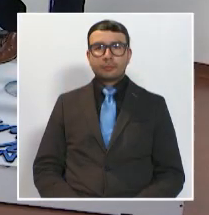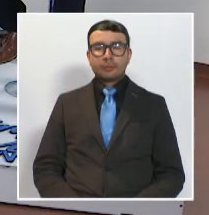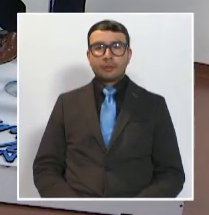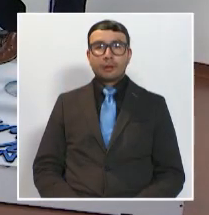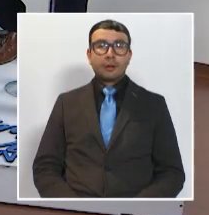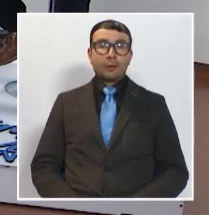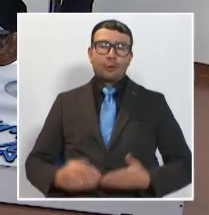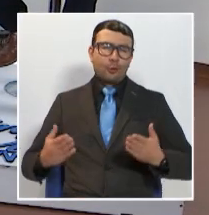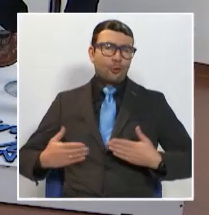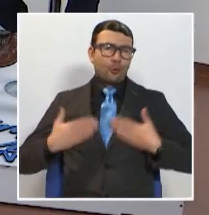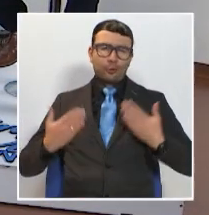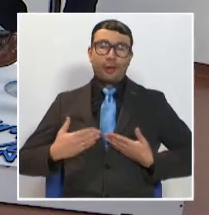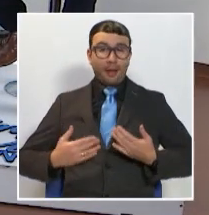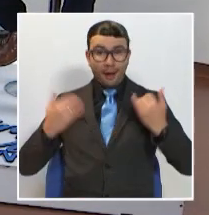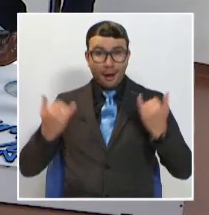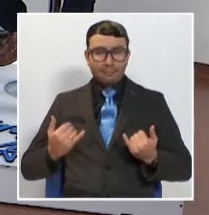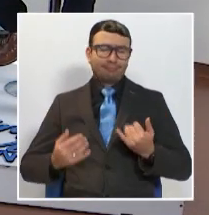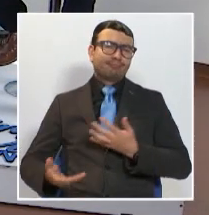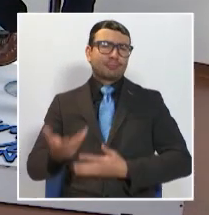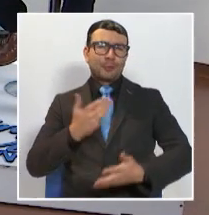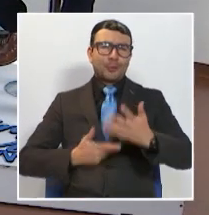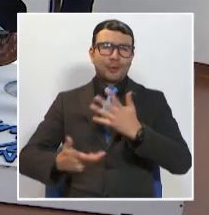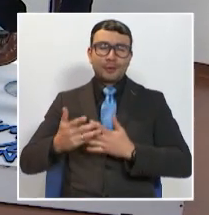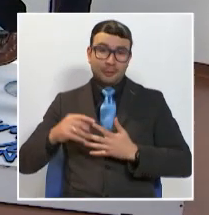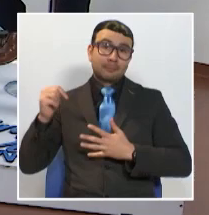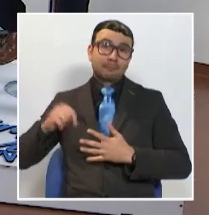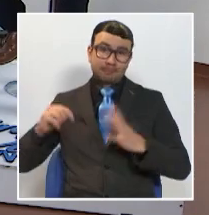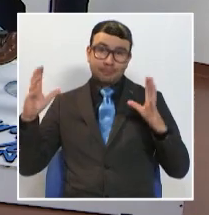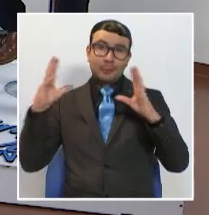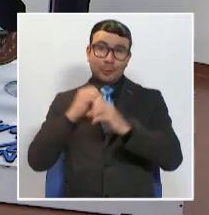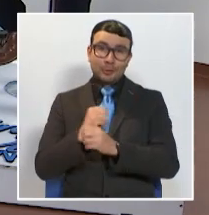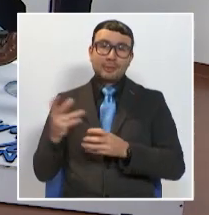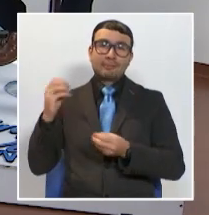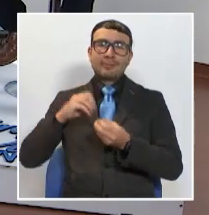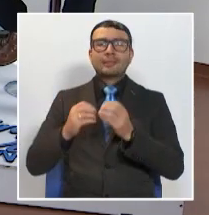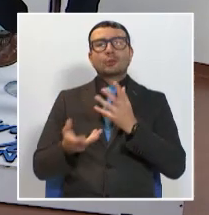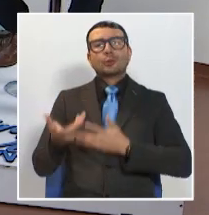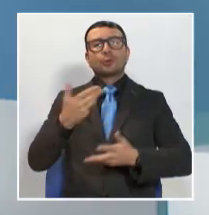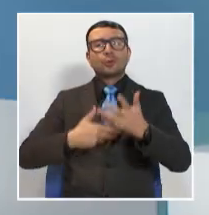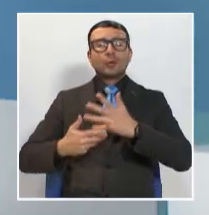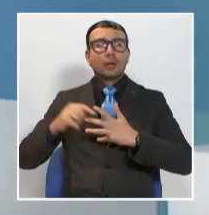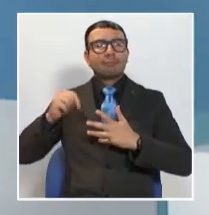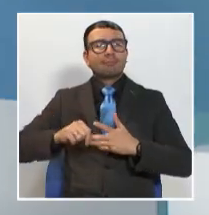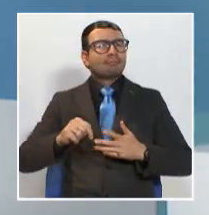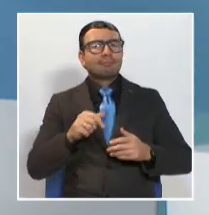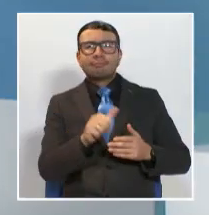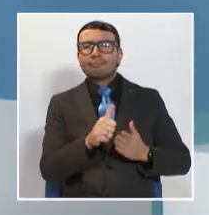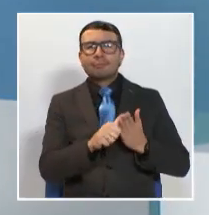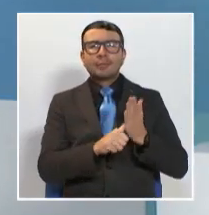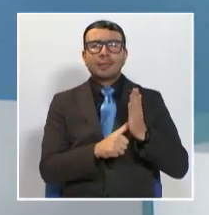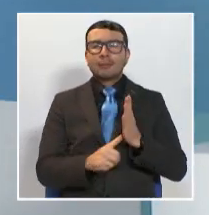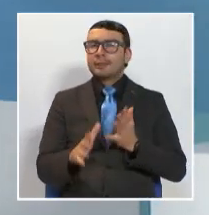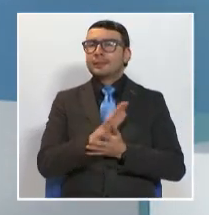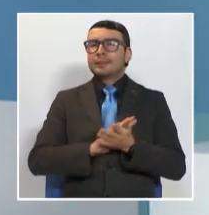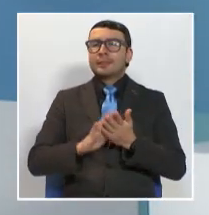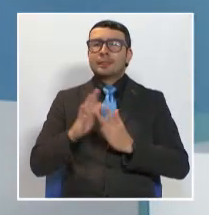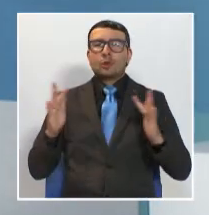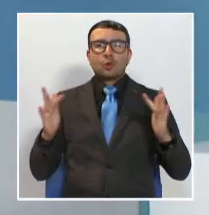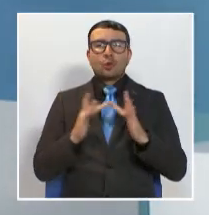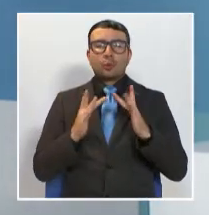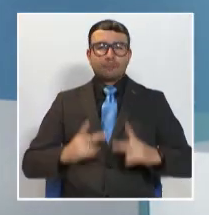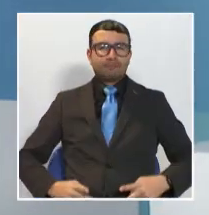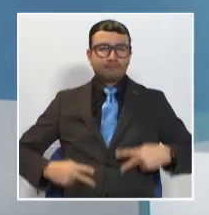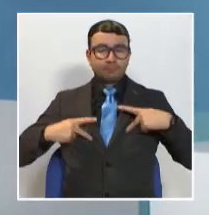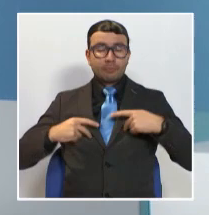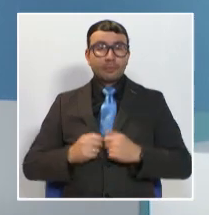Qué felicidad poder estar compartiendo una noche más con ustedes en Conexión Vital y qué felicidad poder estar aprendiendo cosas nuevas,